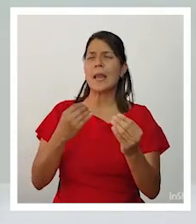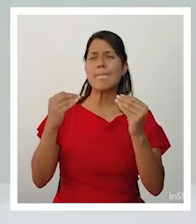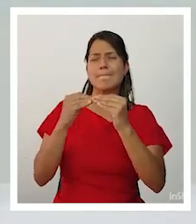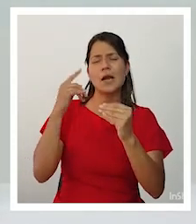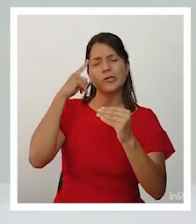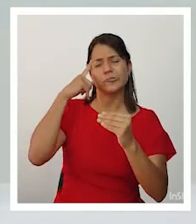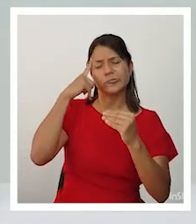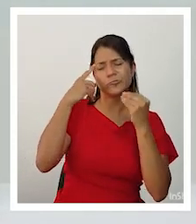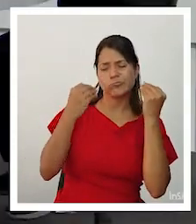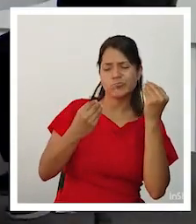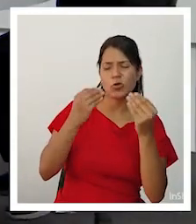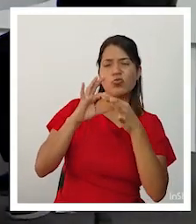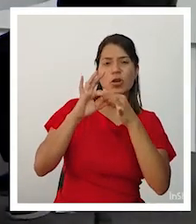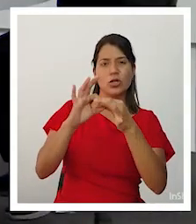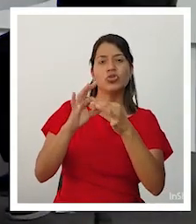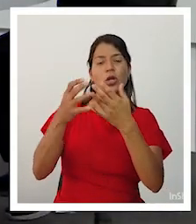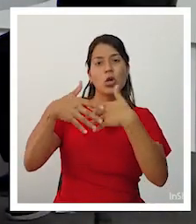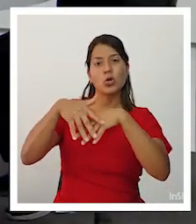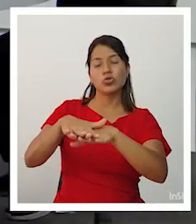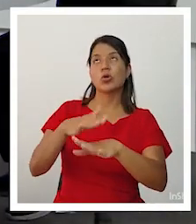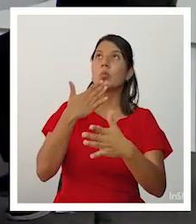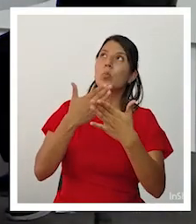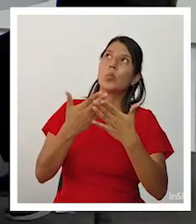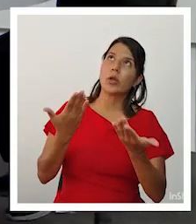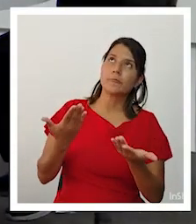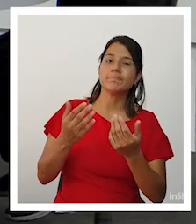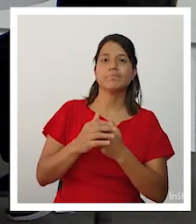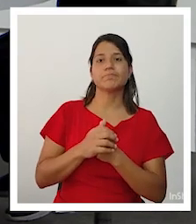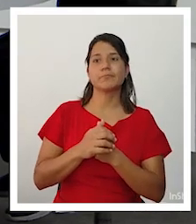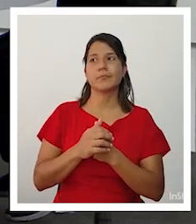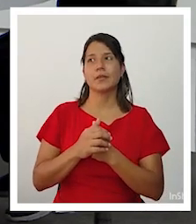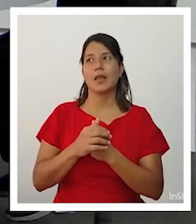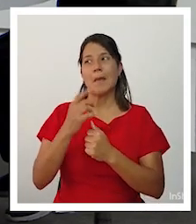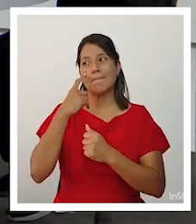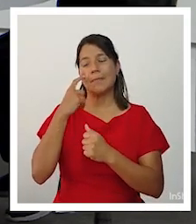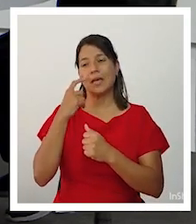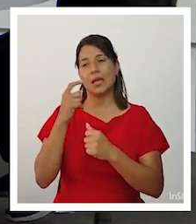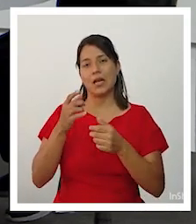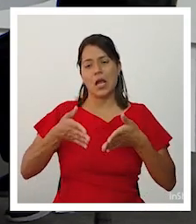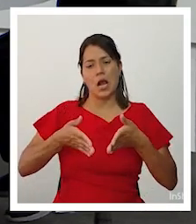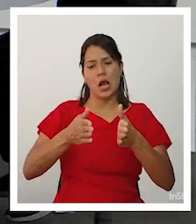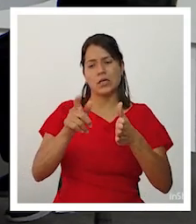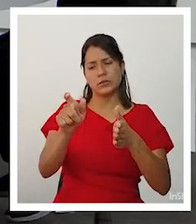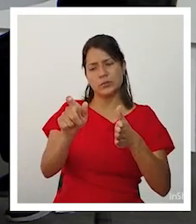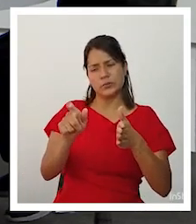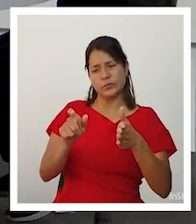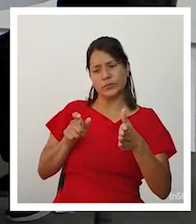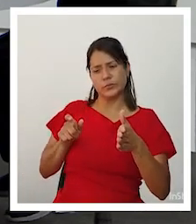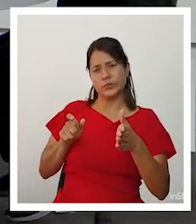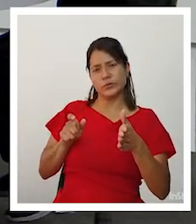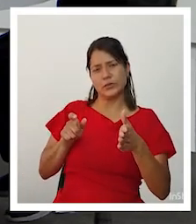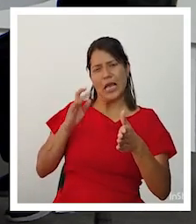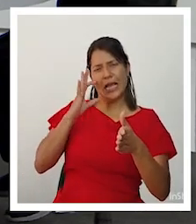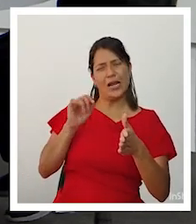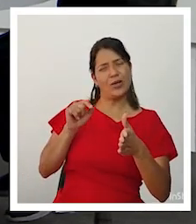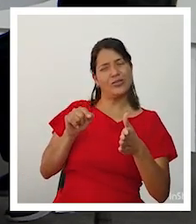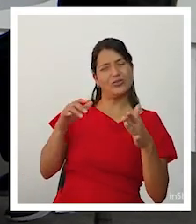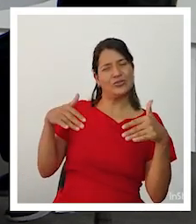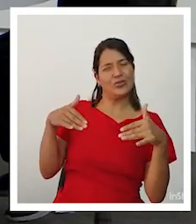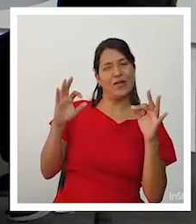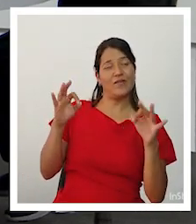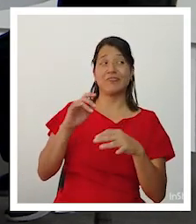de inclusividad. Vemos, bueno, no iba a decir las aceras, pero sí, efectivamente, creo que por ahí no vamos bien